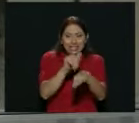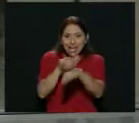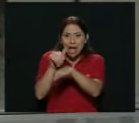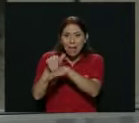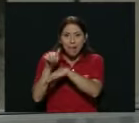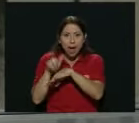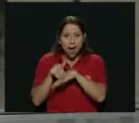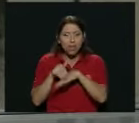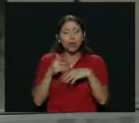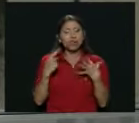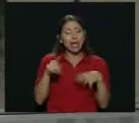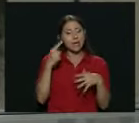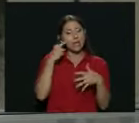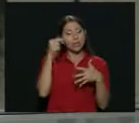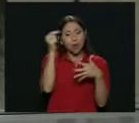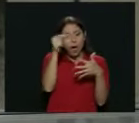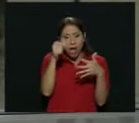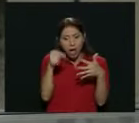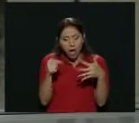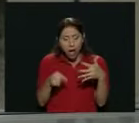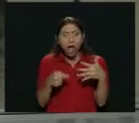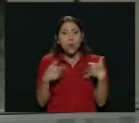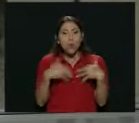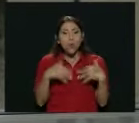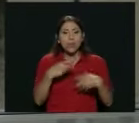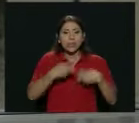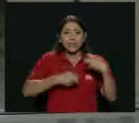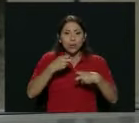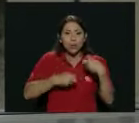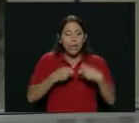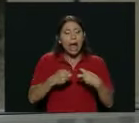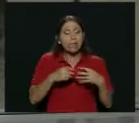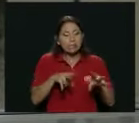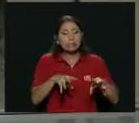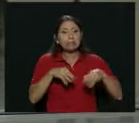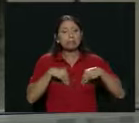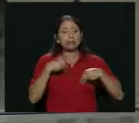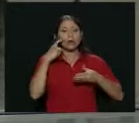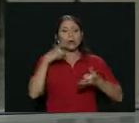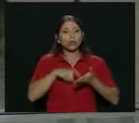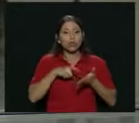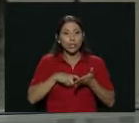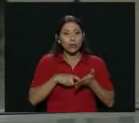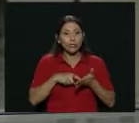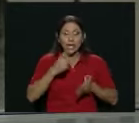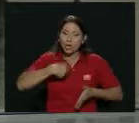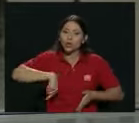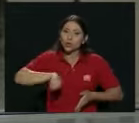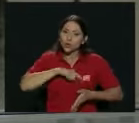llamado reconociendo todas estas enormes dificultades que se han mencionado aquí,